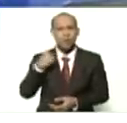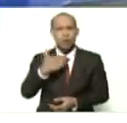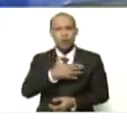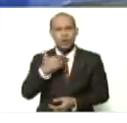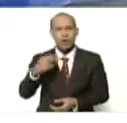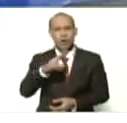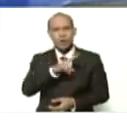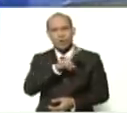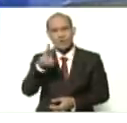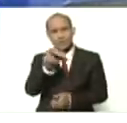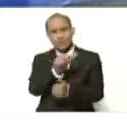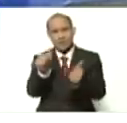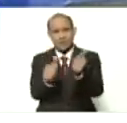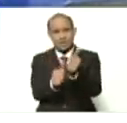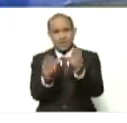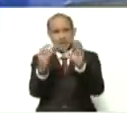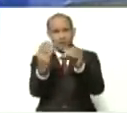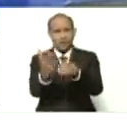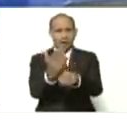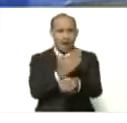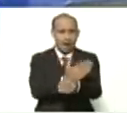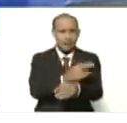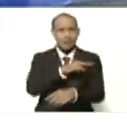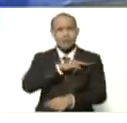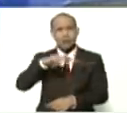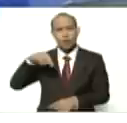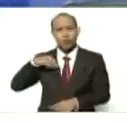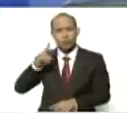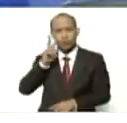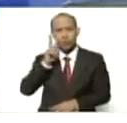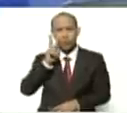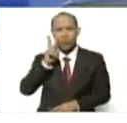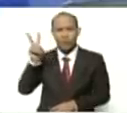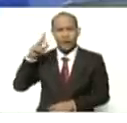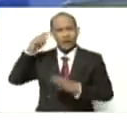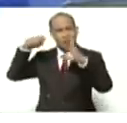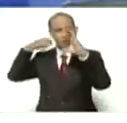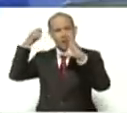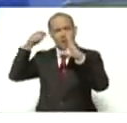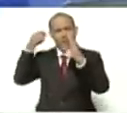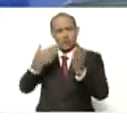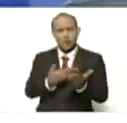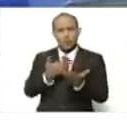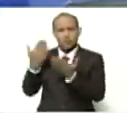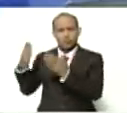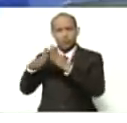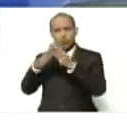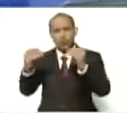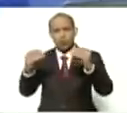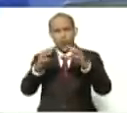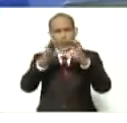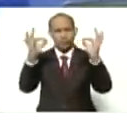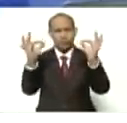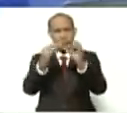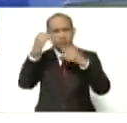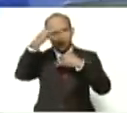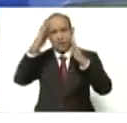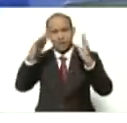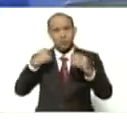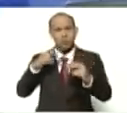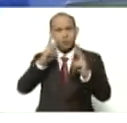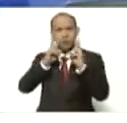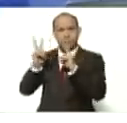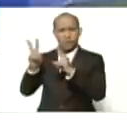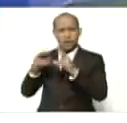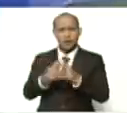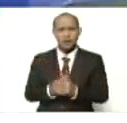antes de que la vicepresidenta hable vamos a ver un videito que han presentado atención a toda la familia y yo quiero que lo vean y quiero